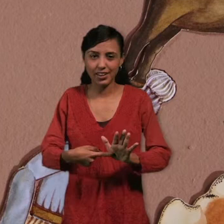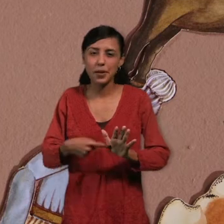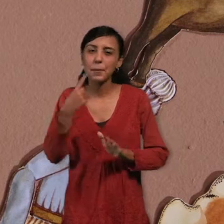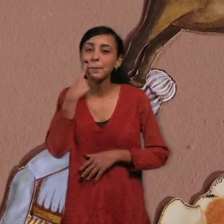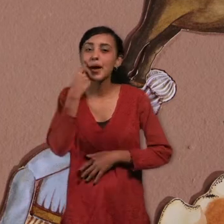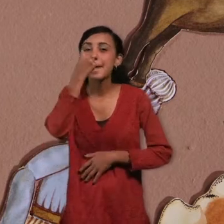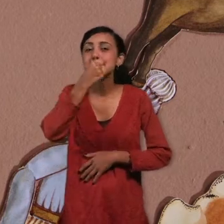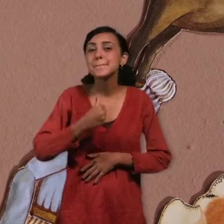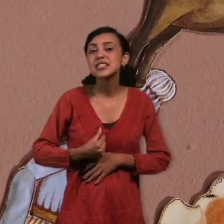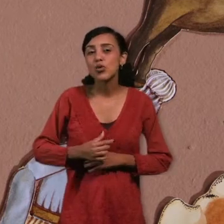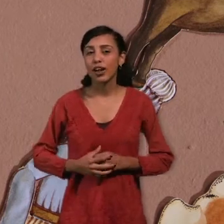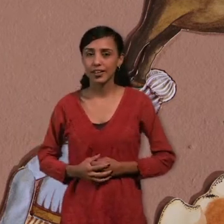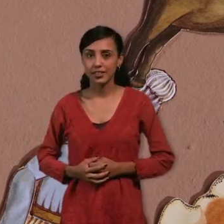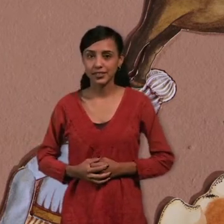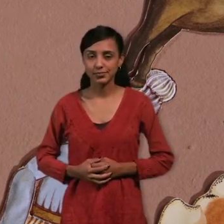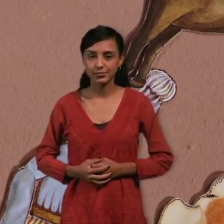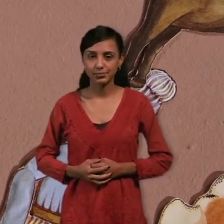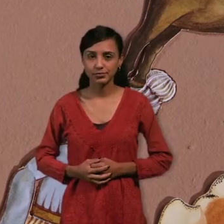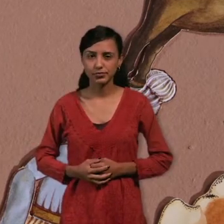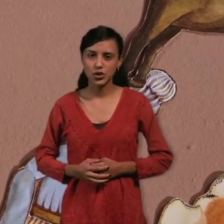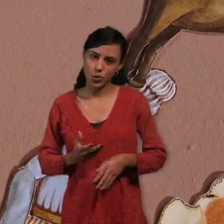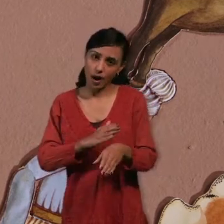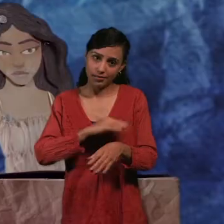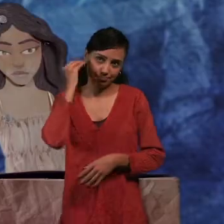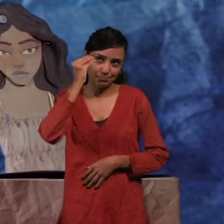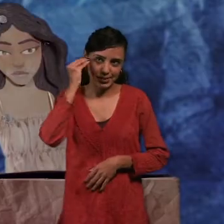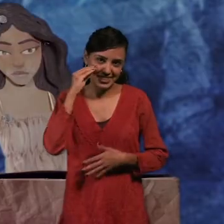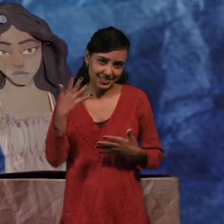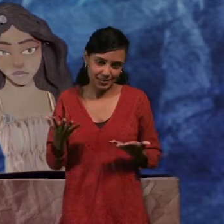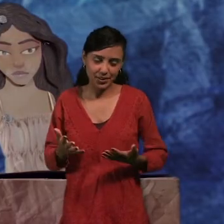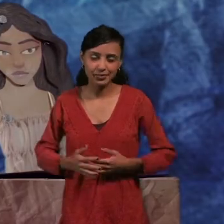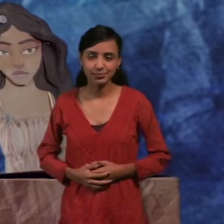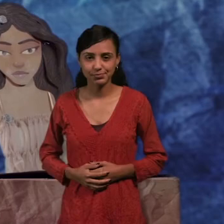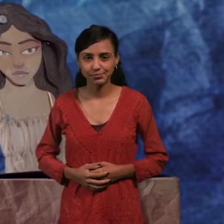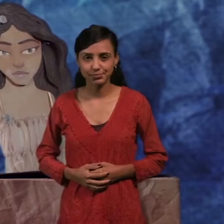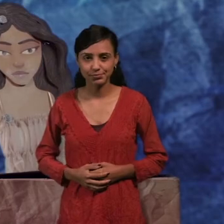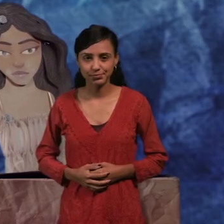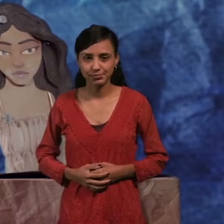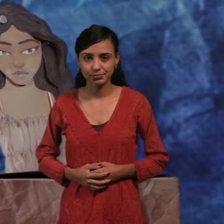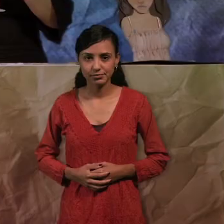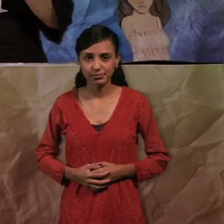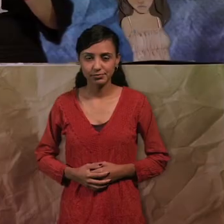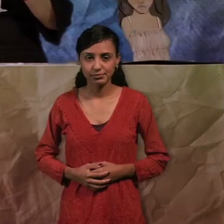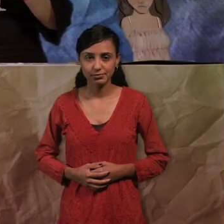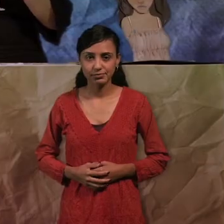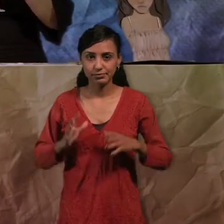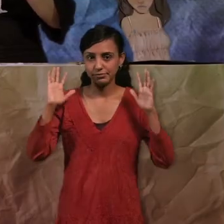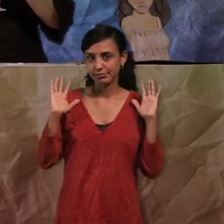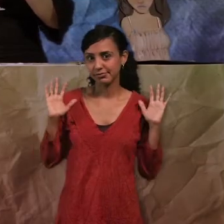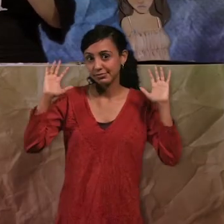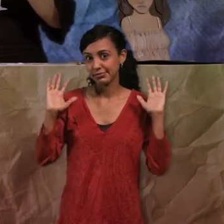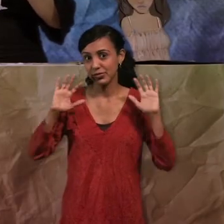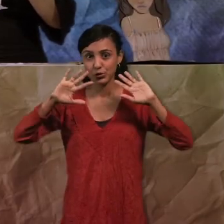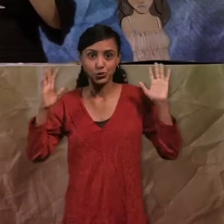personaje. Ajá. Un personaje que ya yo tenía previamente pensado. Y es una marioneta que puede mover sus